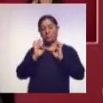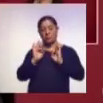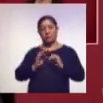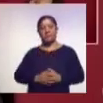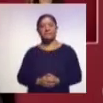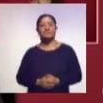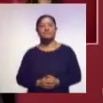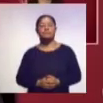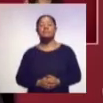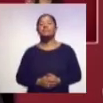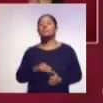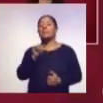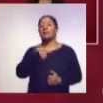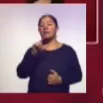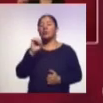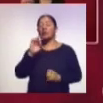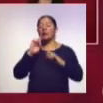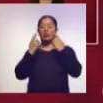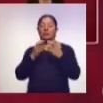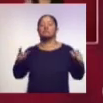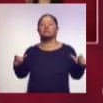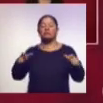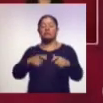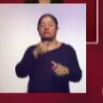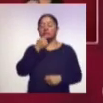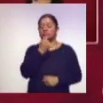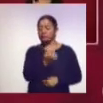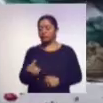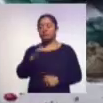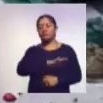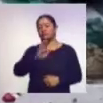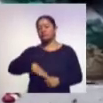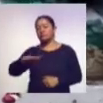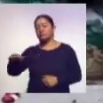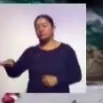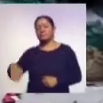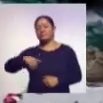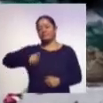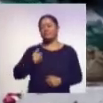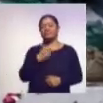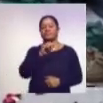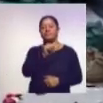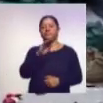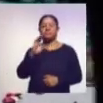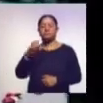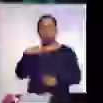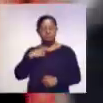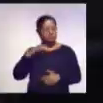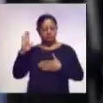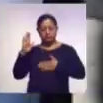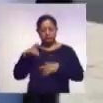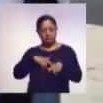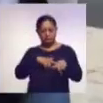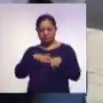Andrés Manuel López Obrador se reunió con padres de los niños fallecidos en la guardería ABC y se comprometió a garantizar atención de por vida